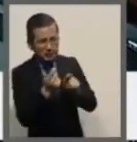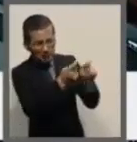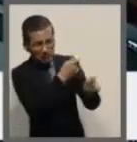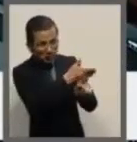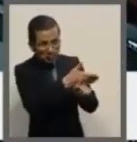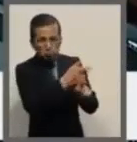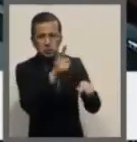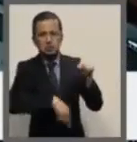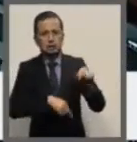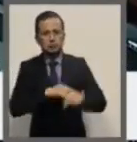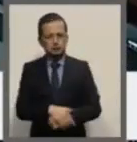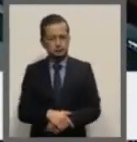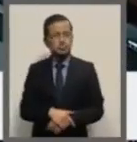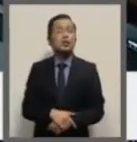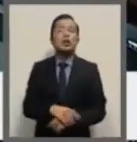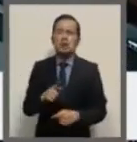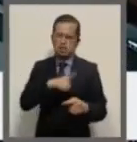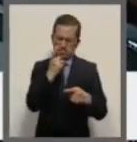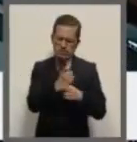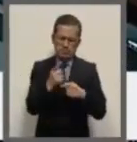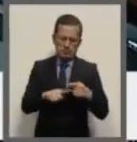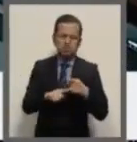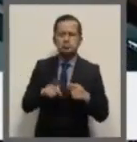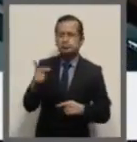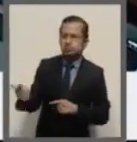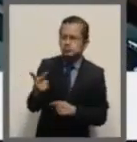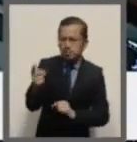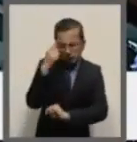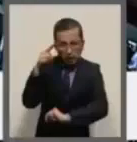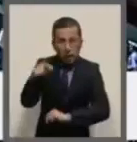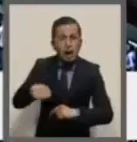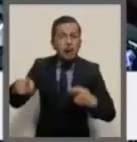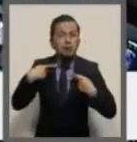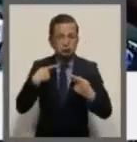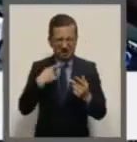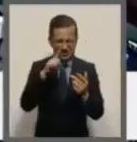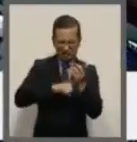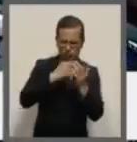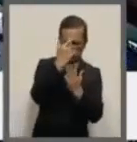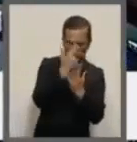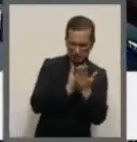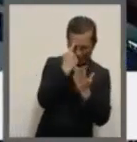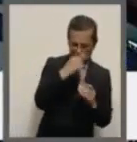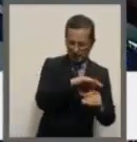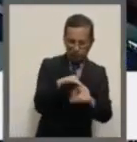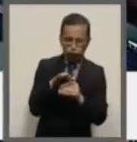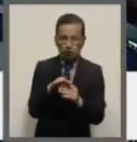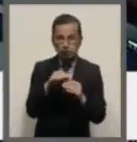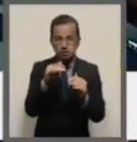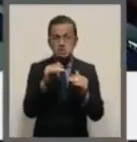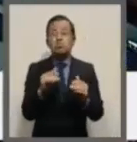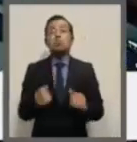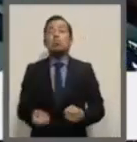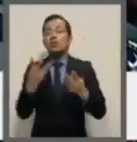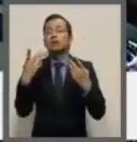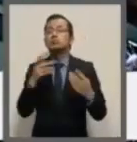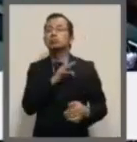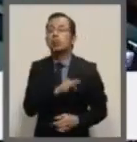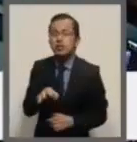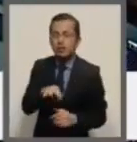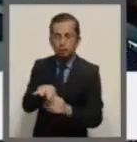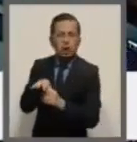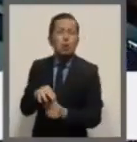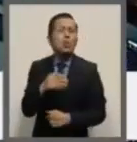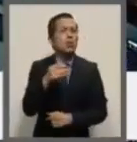el umbral del 2 al 1% de los ciudadanos inscritos en el padrón para que pueda activarse ese mecanismo